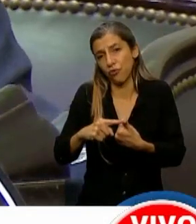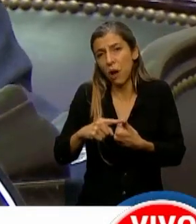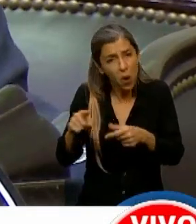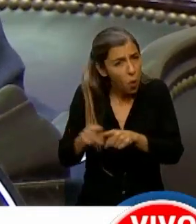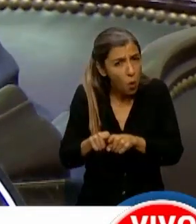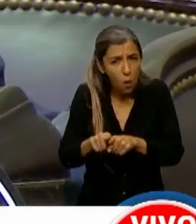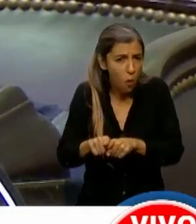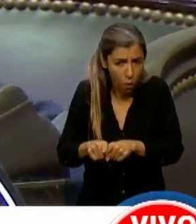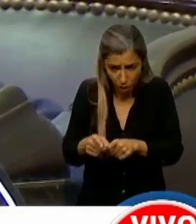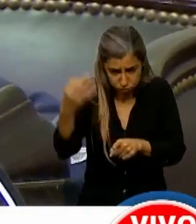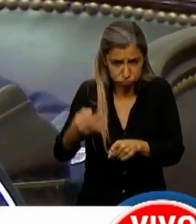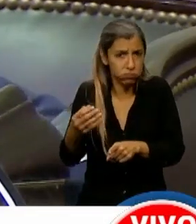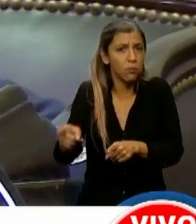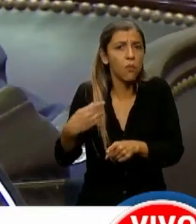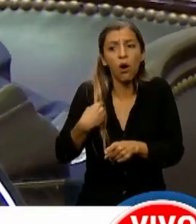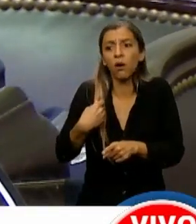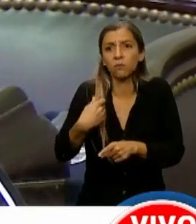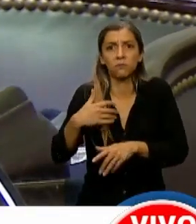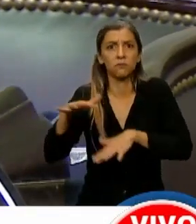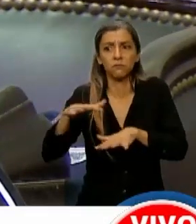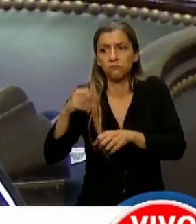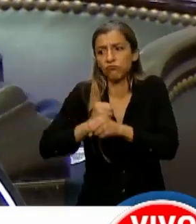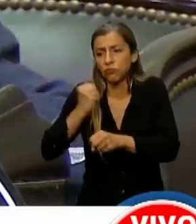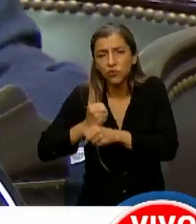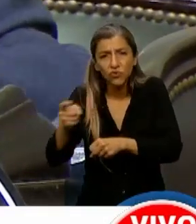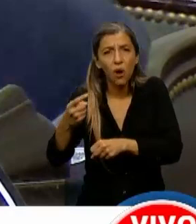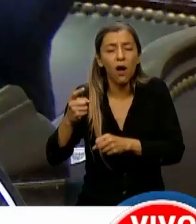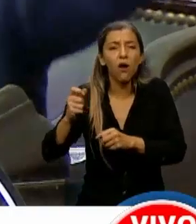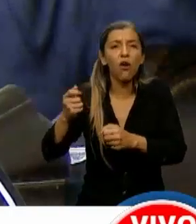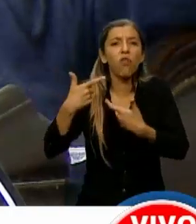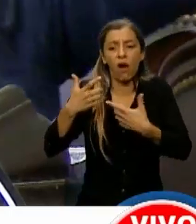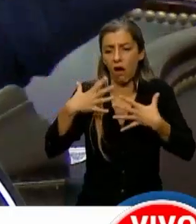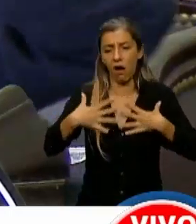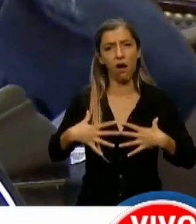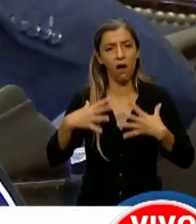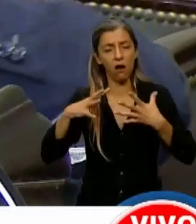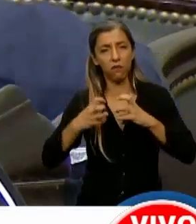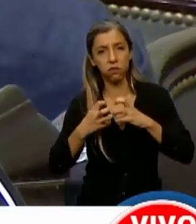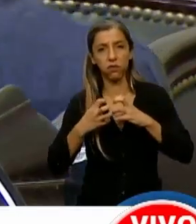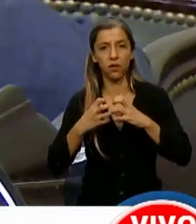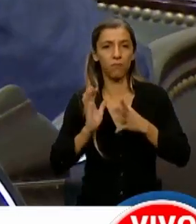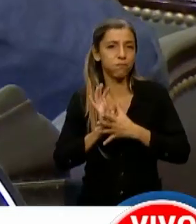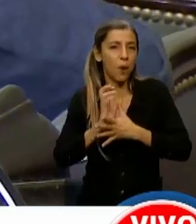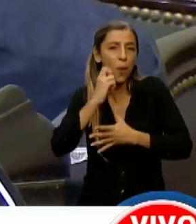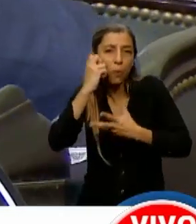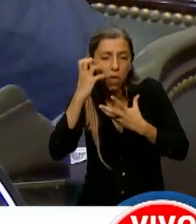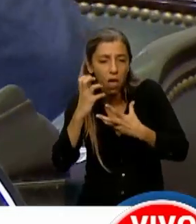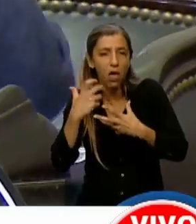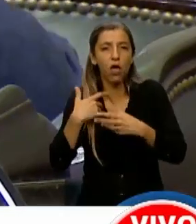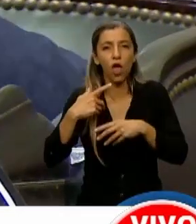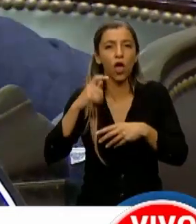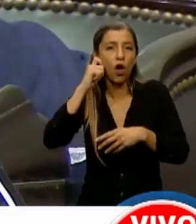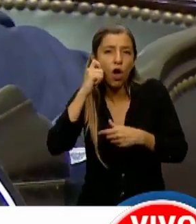razón del mundo, porque desarrollan actividades que generan un envejecimiento prematuro. Claro, laburan los compañeros. De